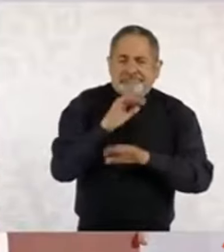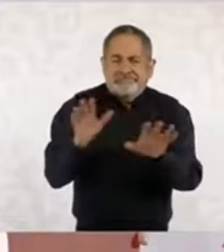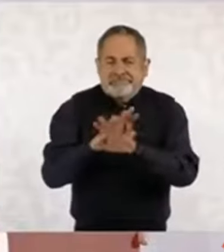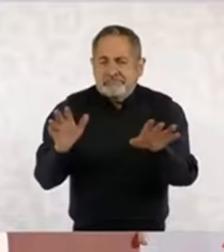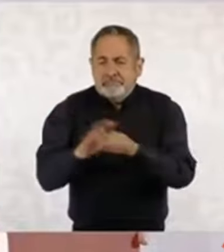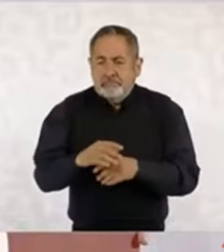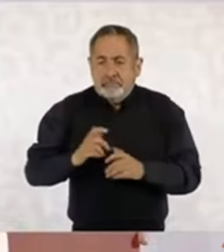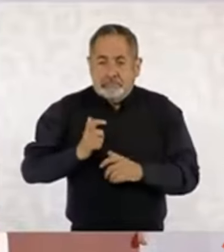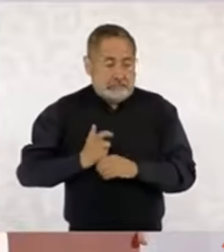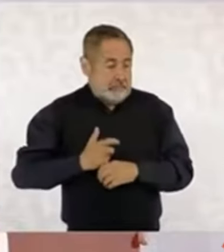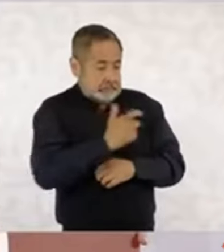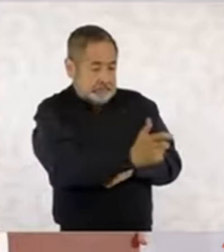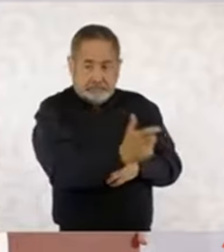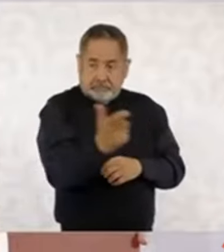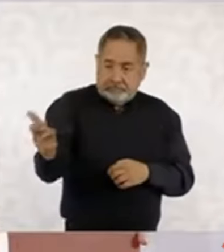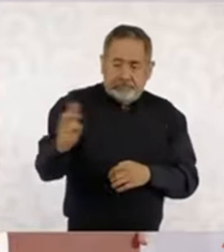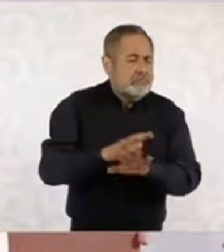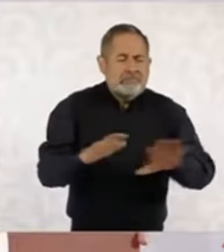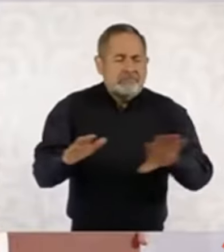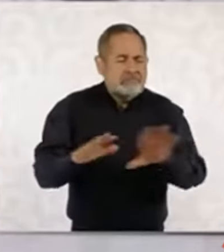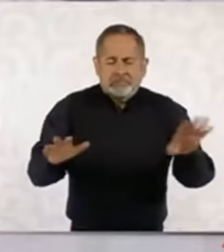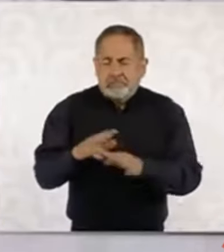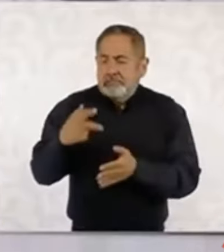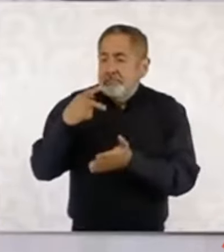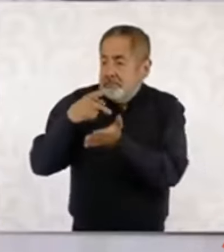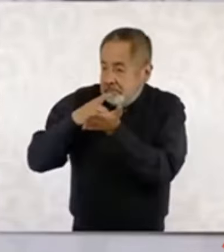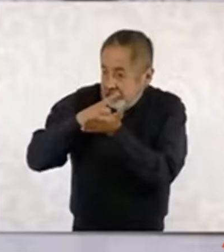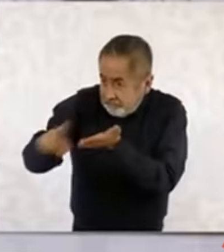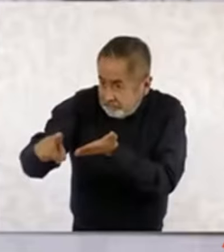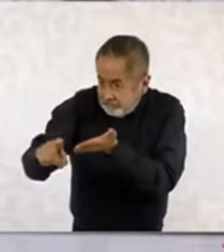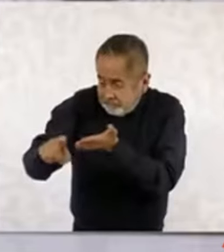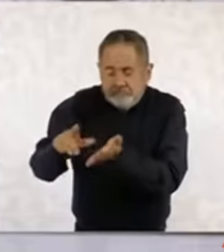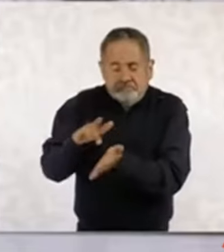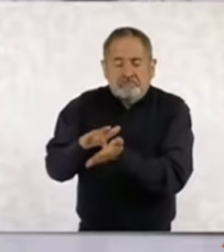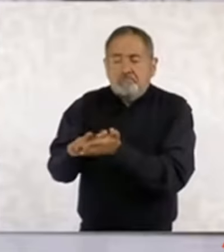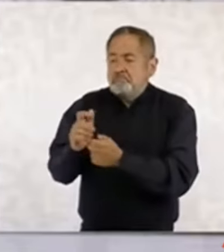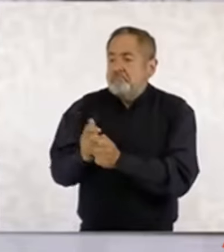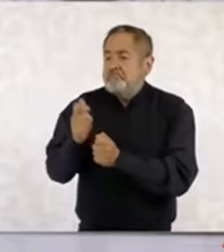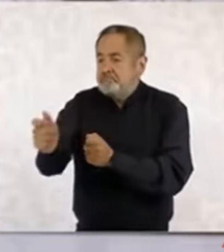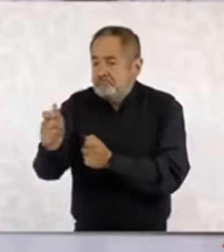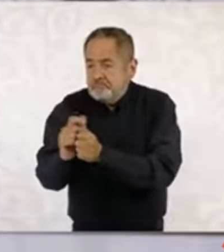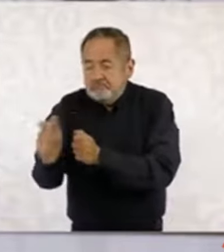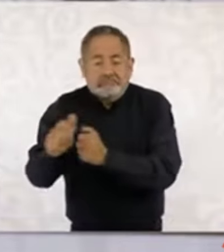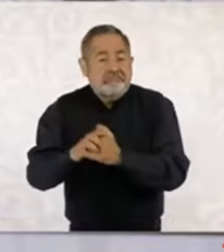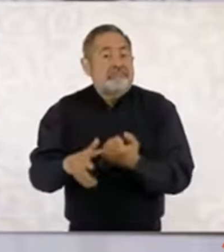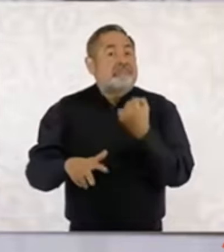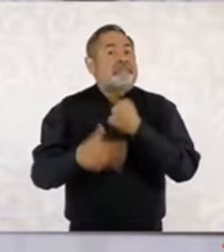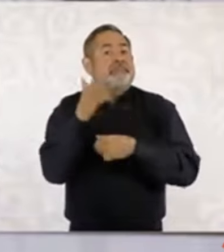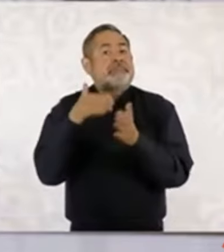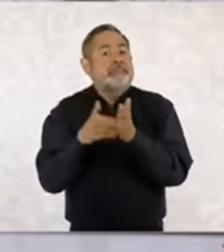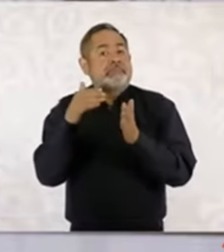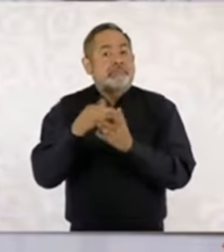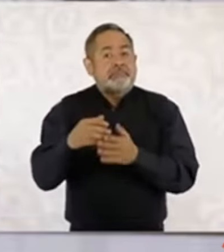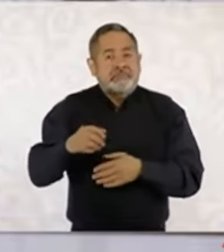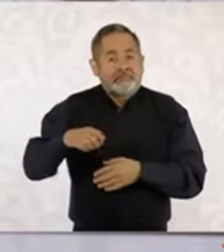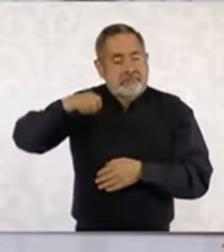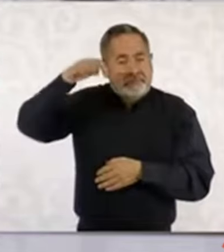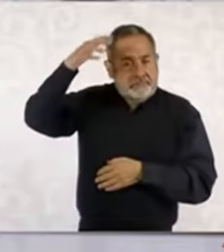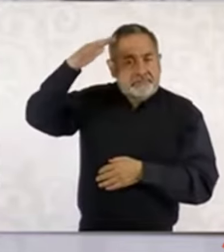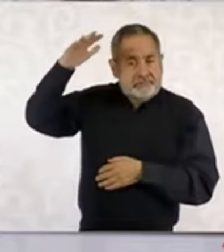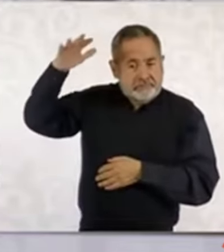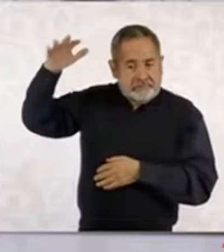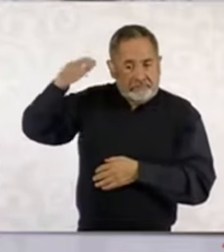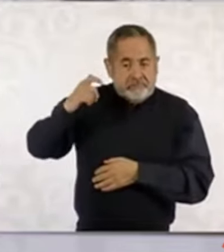porque es un derecho, un apoyo social. 13 millones de adultos mayores, una